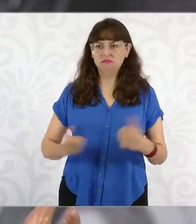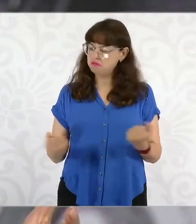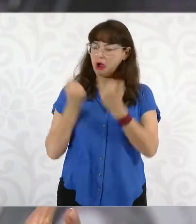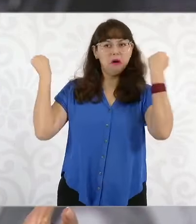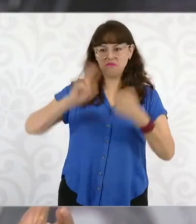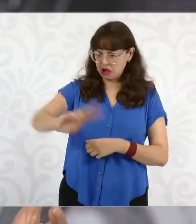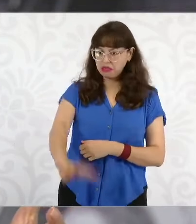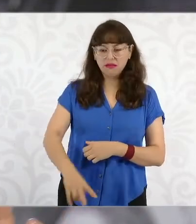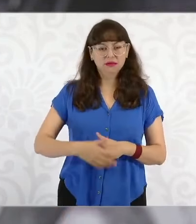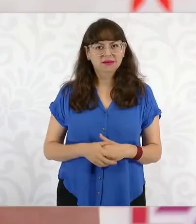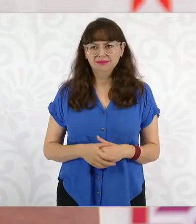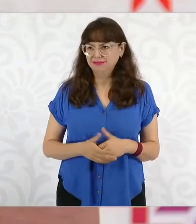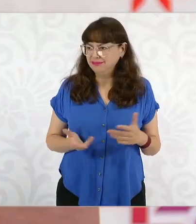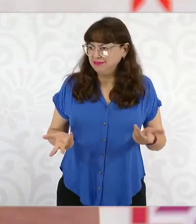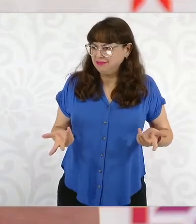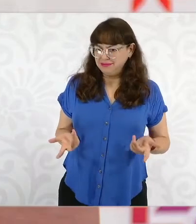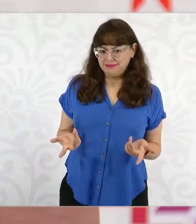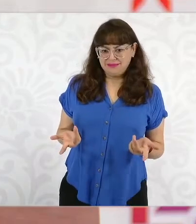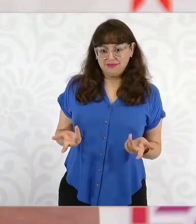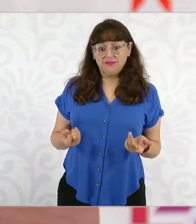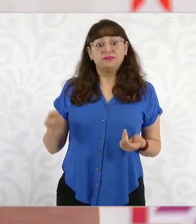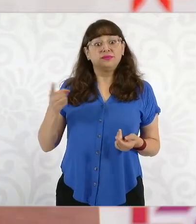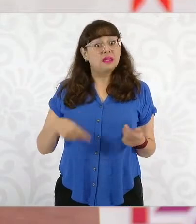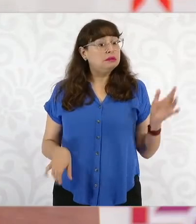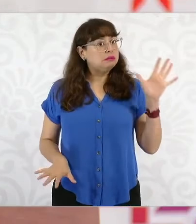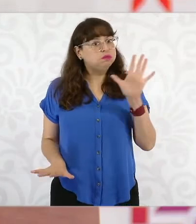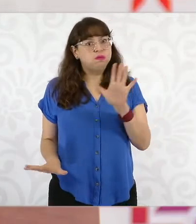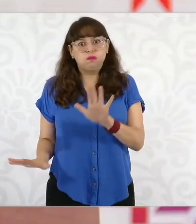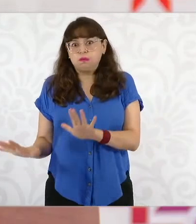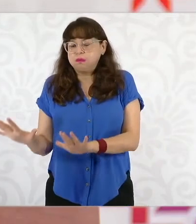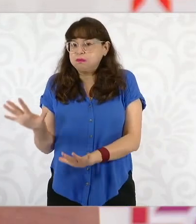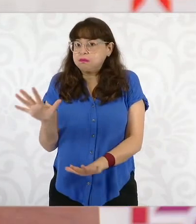Entonces, es un mecanismo de manipulación